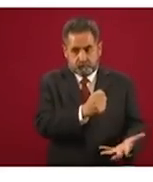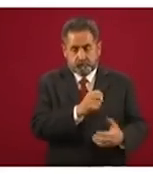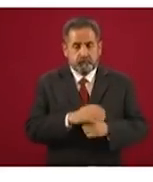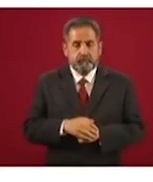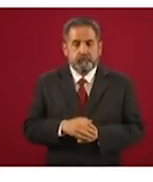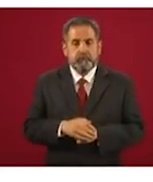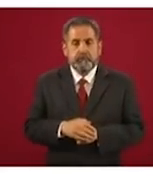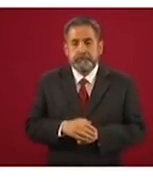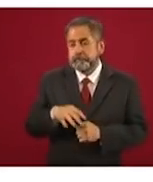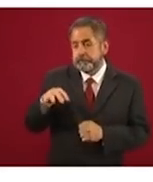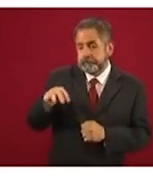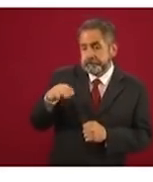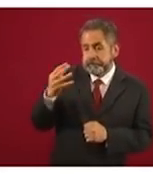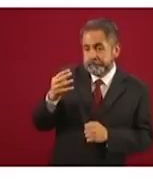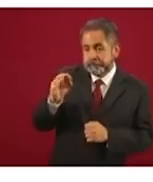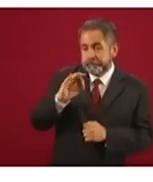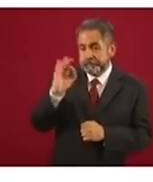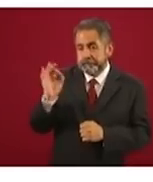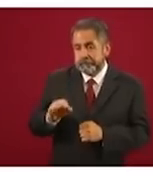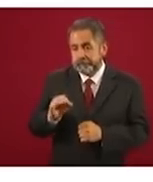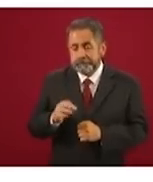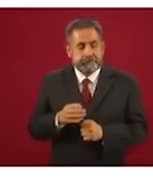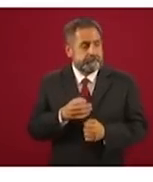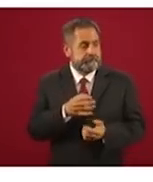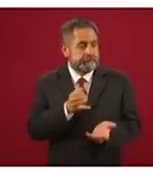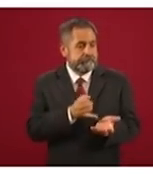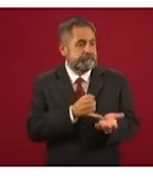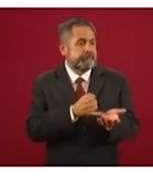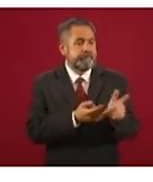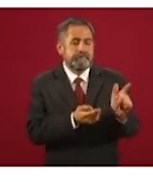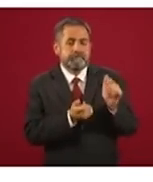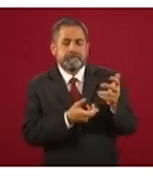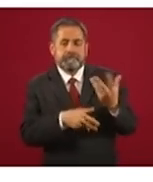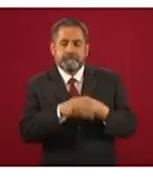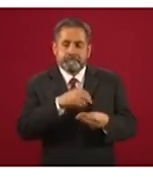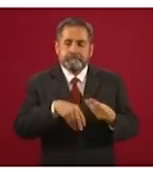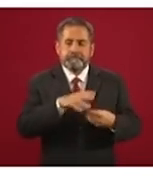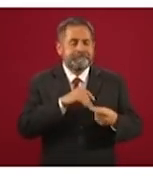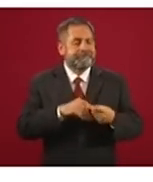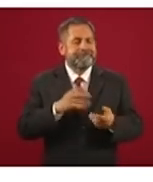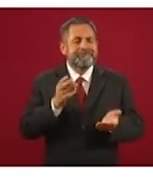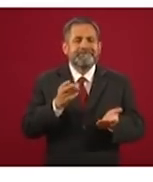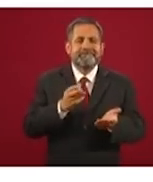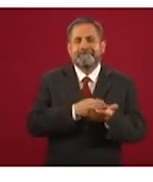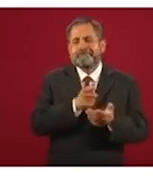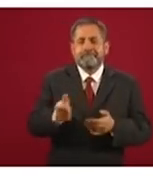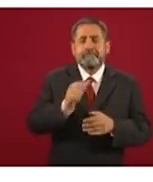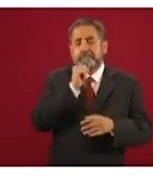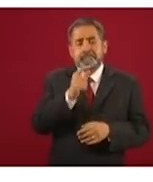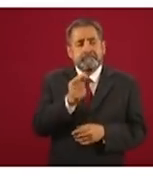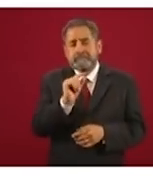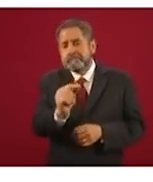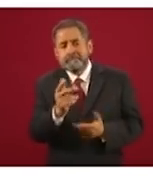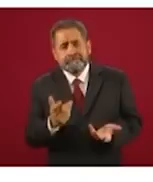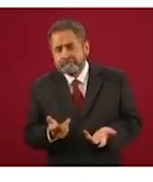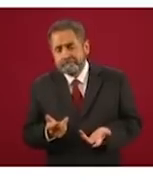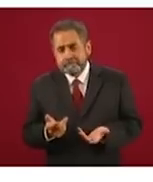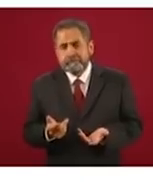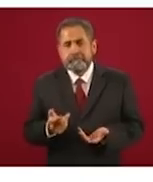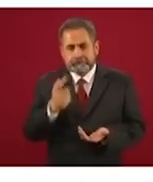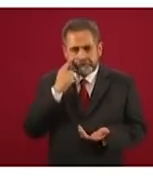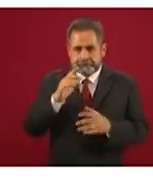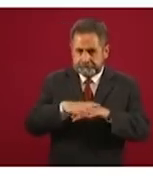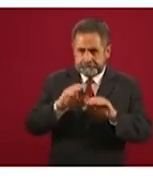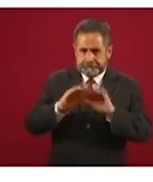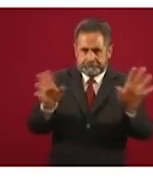menos del 14% se recupera de las cuotas, las famosas cuotas de recuperación. Para que todos lo tengan claro, ¿qué